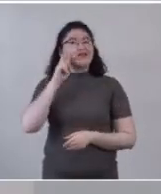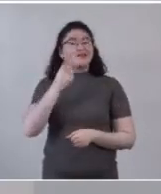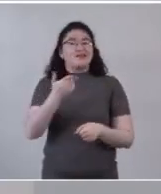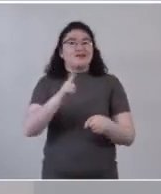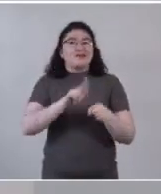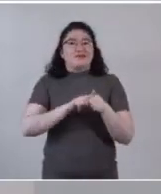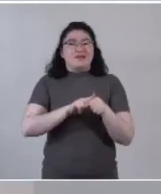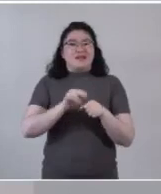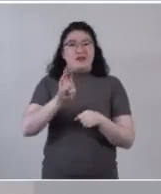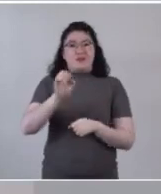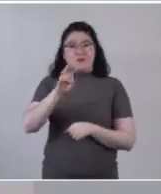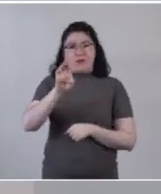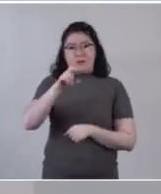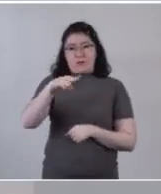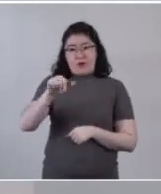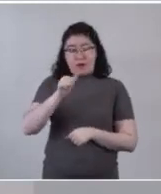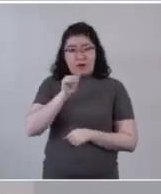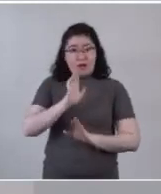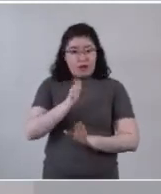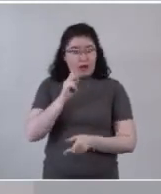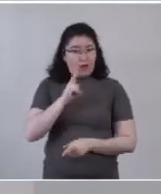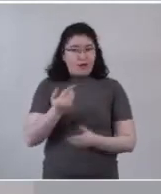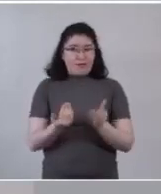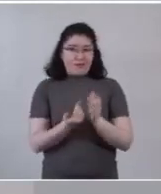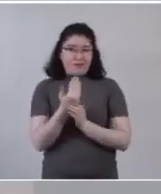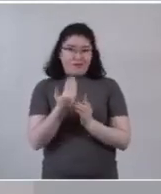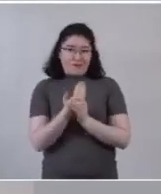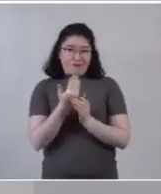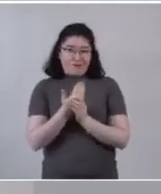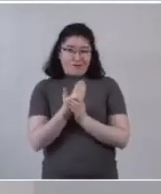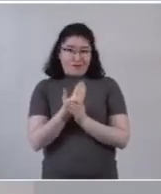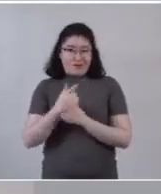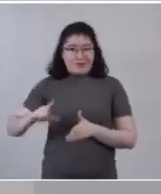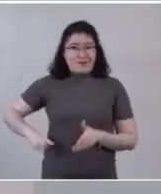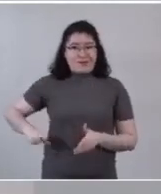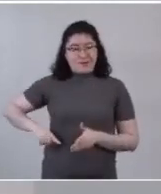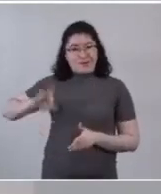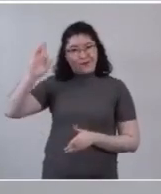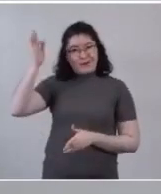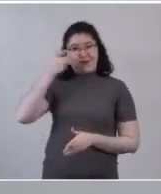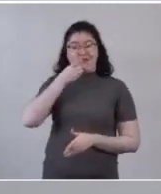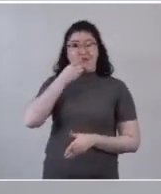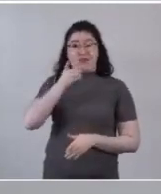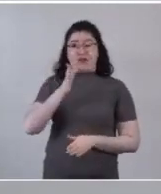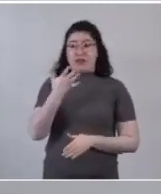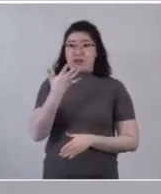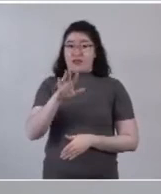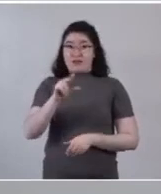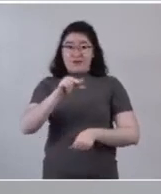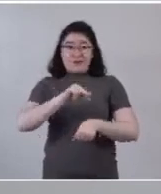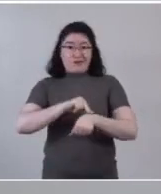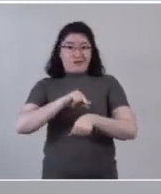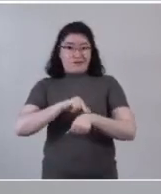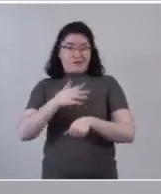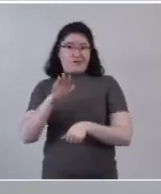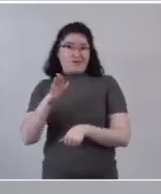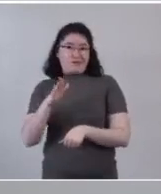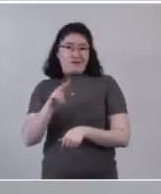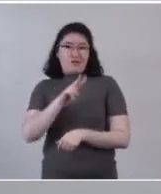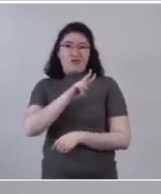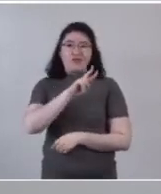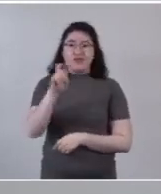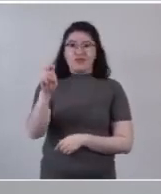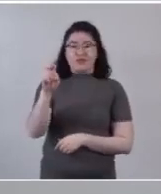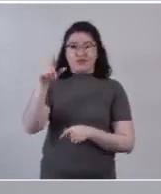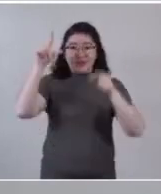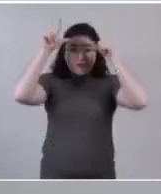Hospital de Balbuena. Ya en la conferencia de la mañana, el gobierno federal comentaba que son 10 médicos y aproximadamente 200